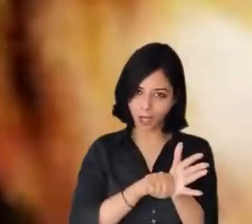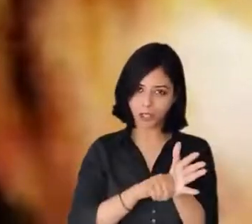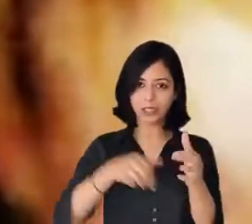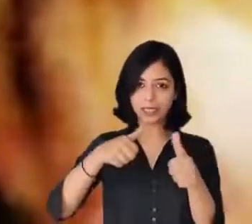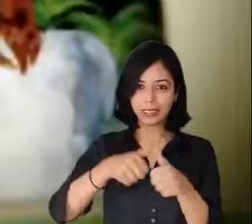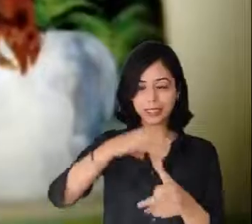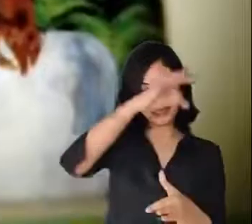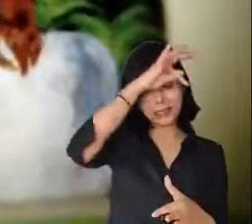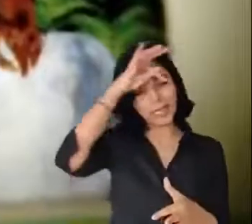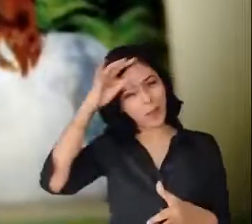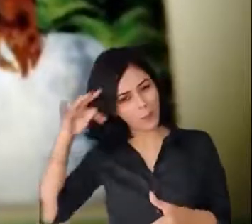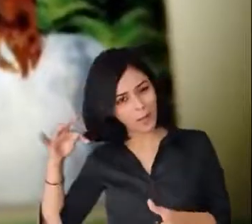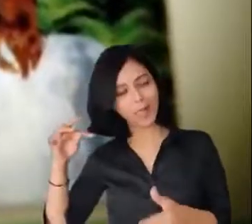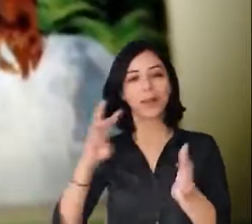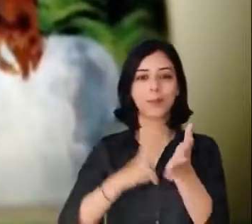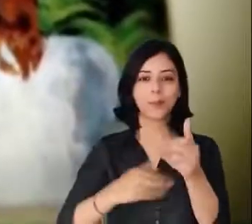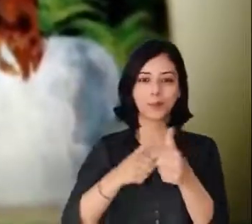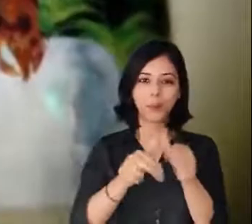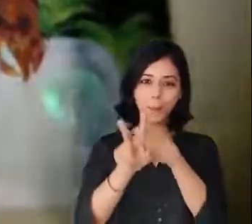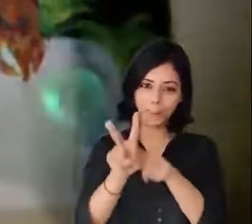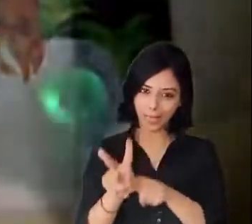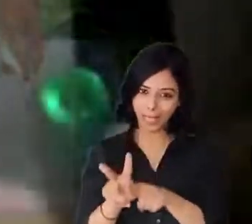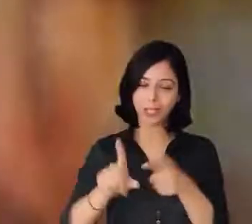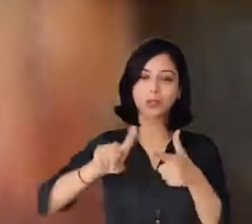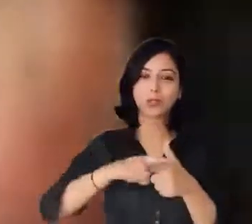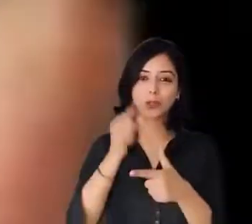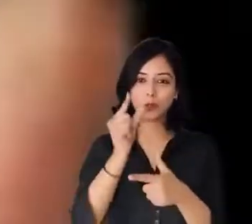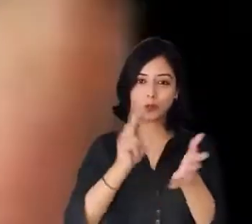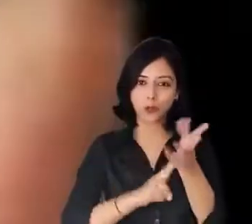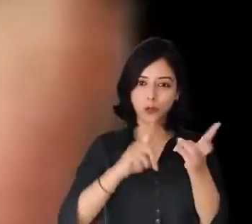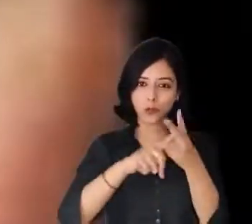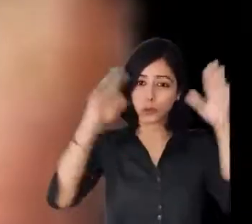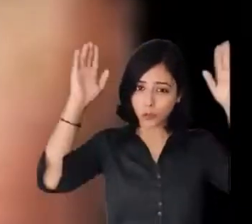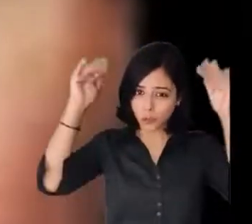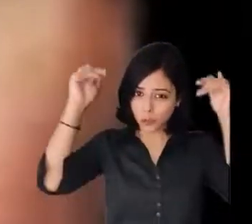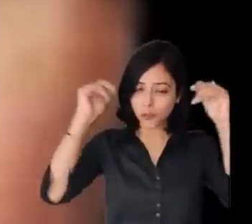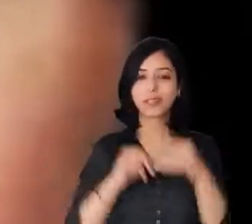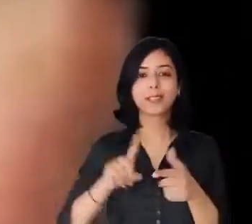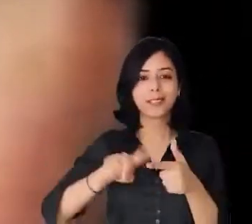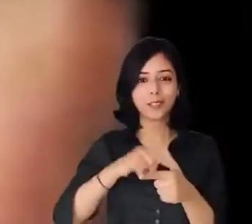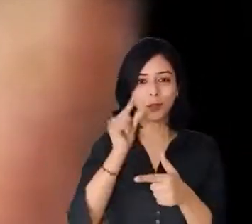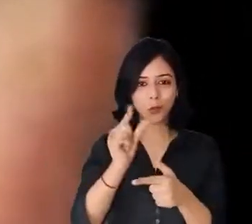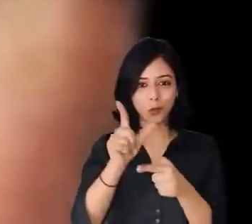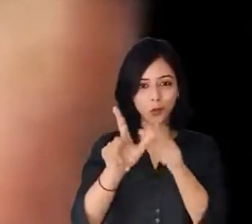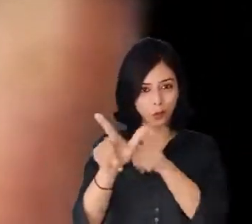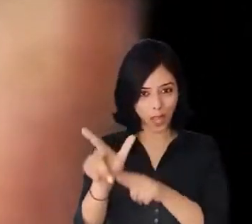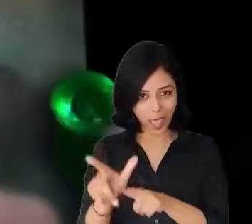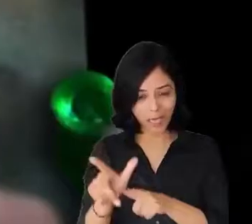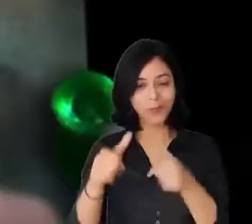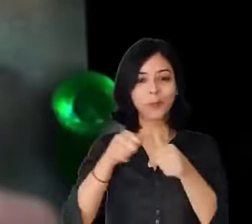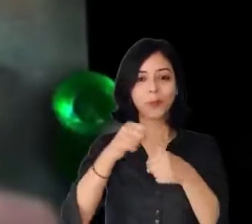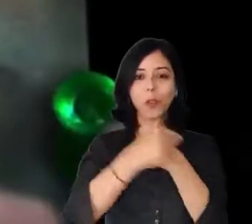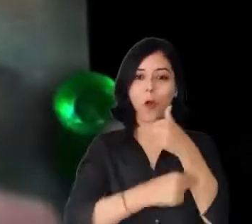La familia de Robin estaba angustiada, porque sabía que ella nunca se hubiera escapado. Ella